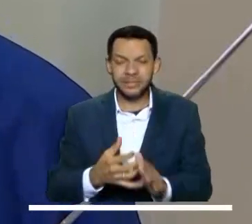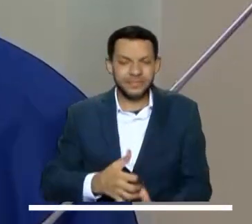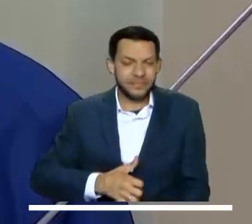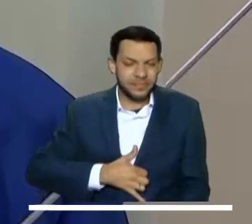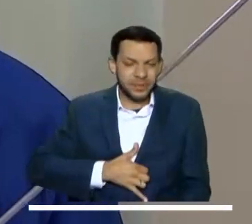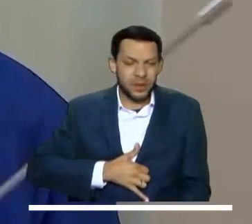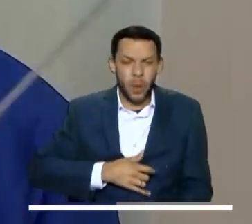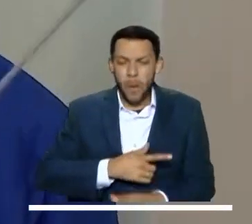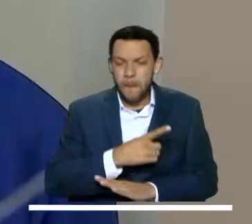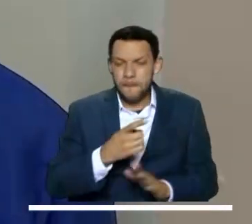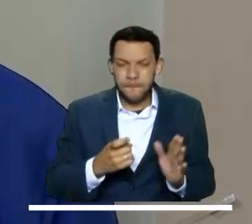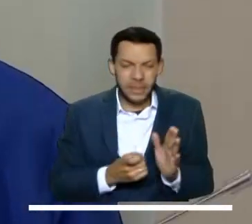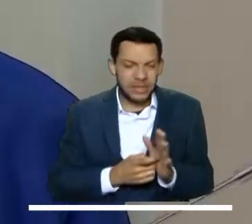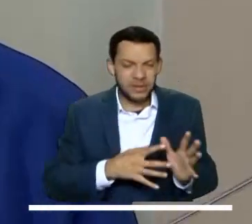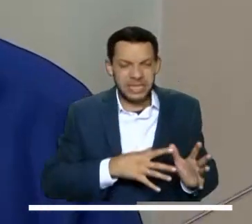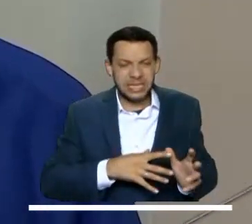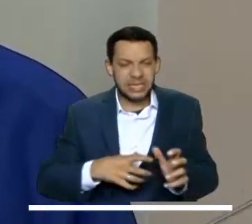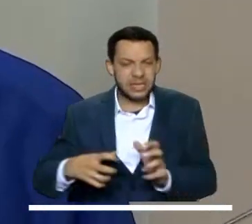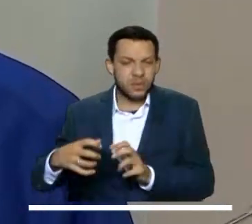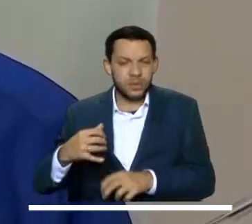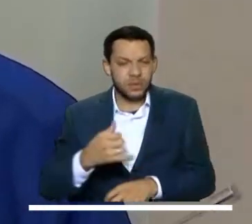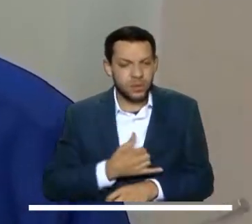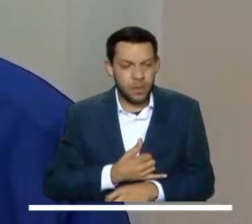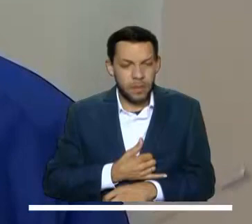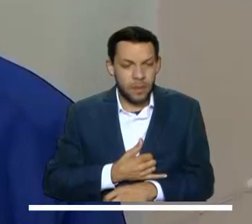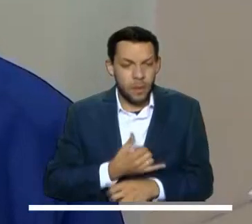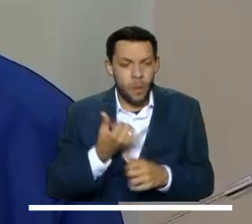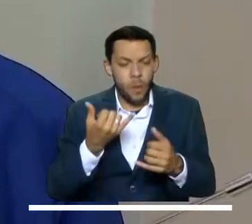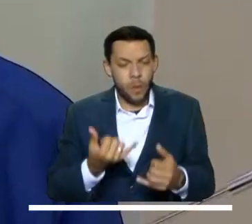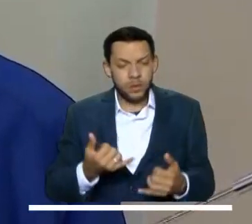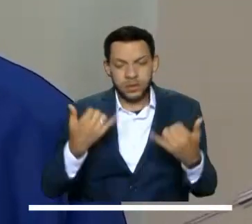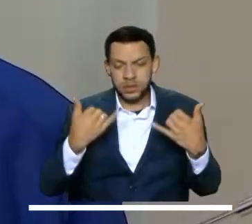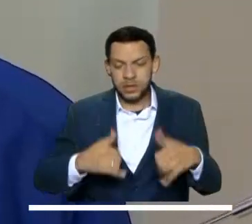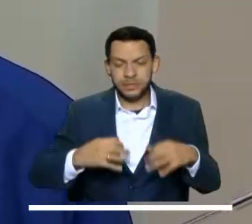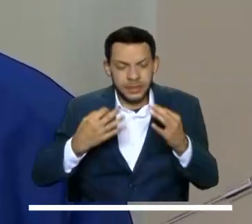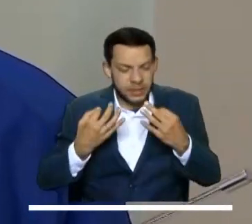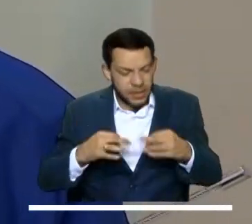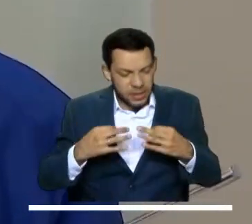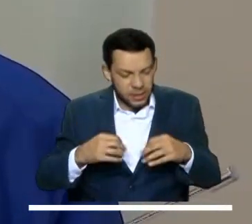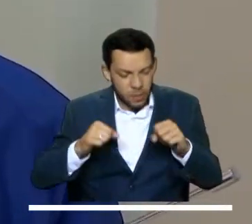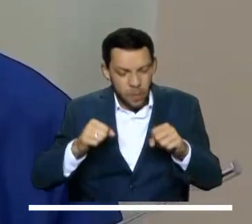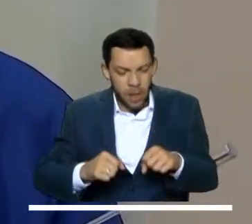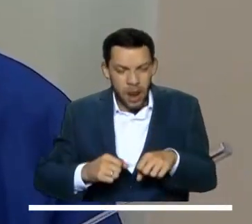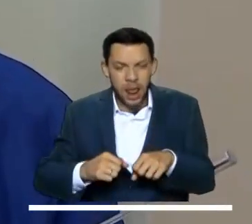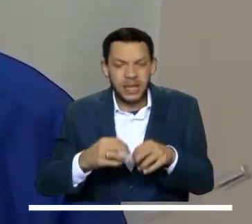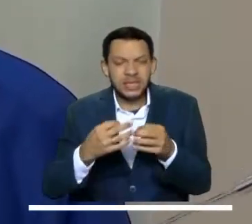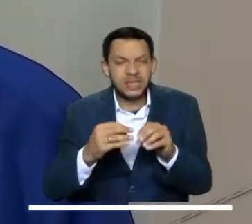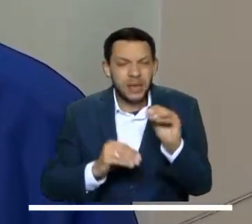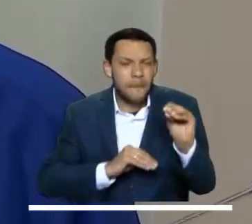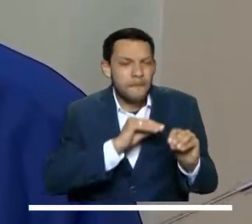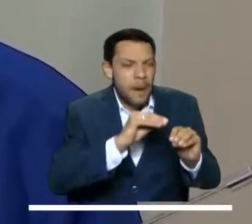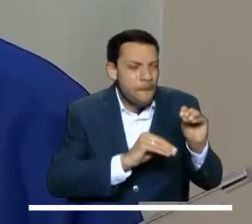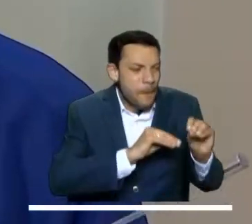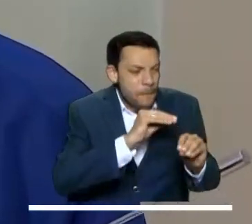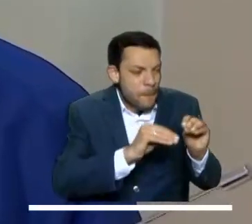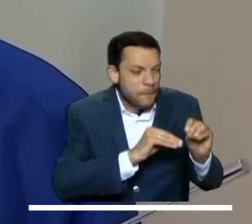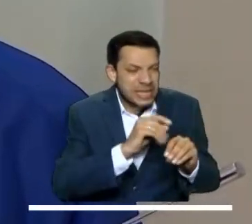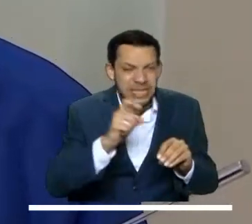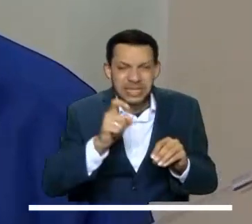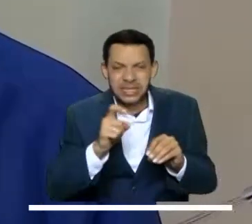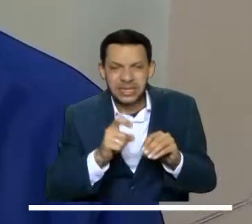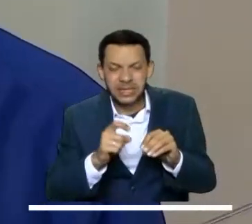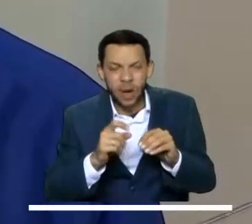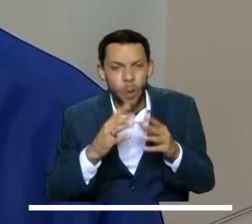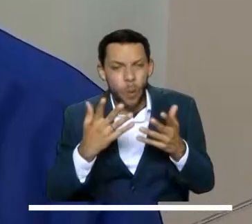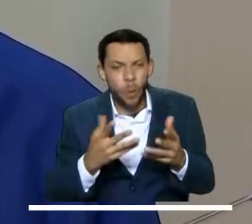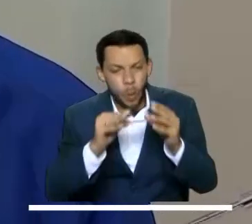total, retirar todo el estómago. Hoy día se hace ya la mucosectomía, es que se identifica la lesión, se identifican los bordes donde